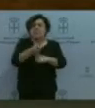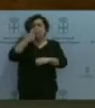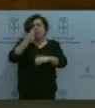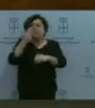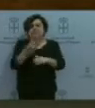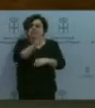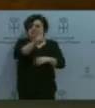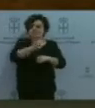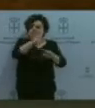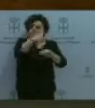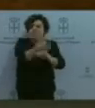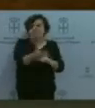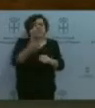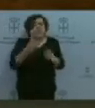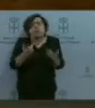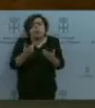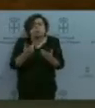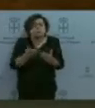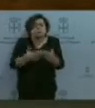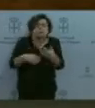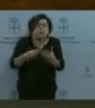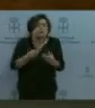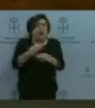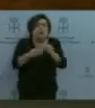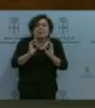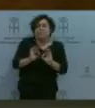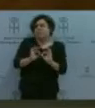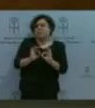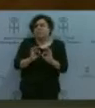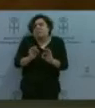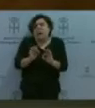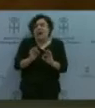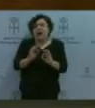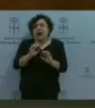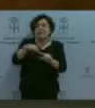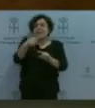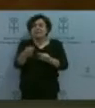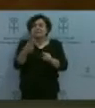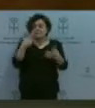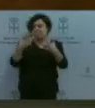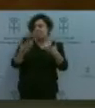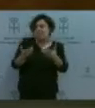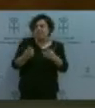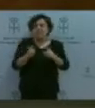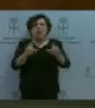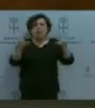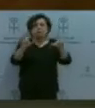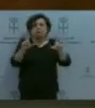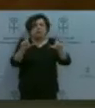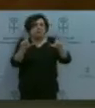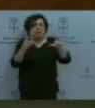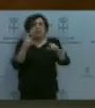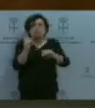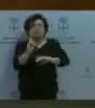dar titulares, que es lo que al fin y al cabo algunos en esta Cámara están buscando continuamente, y les puedo asegurar que llevamos un